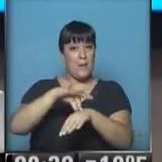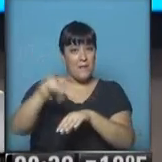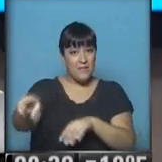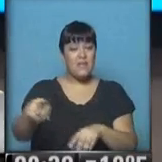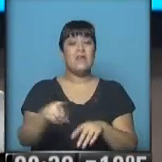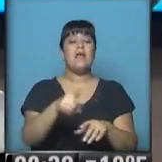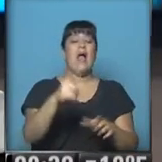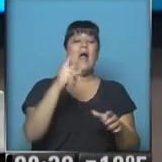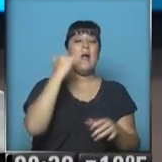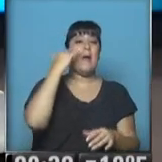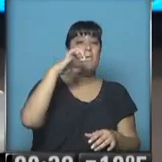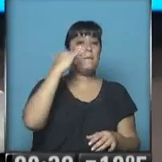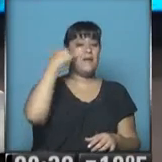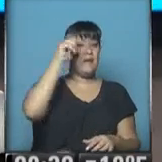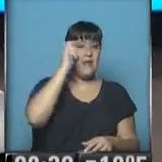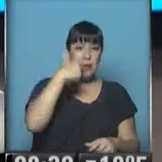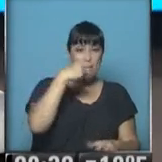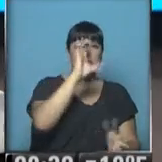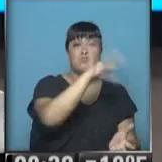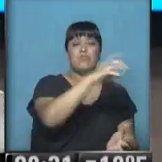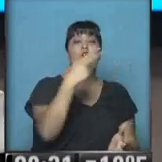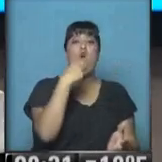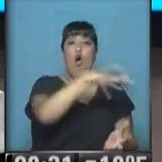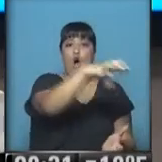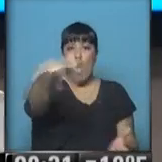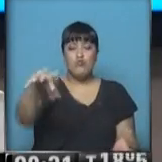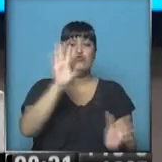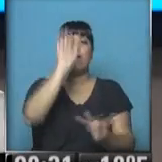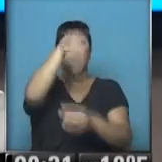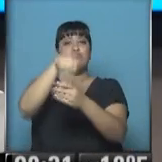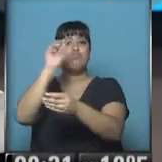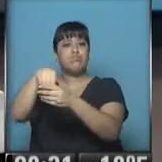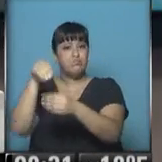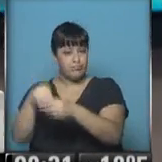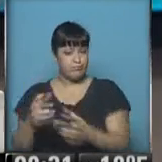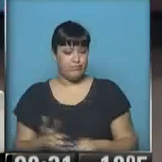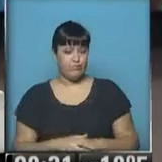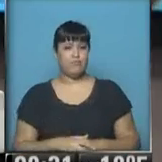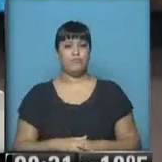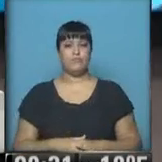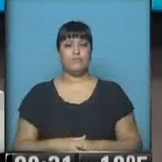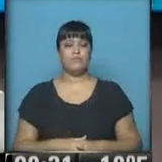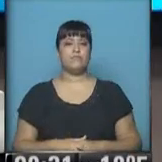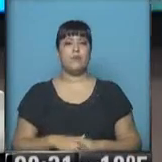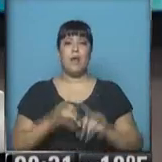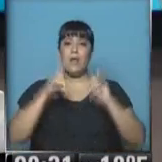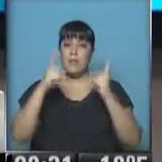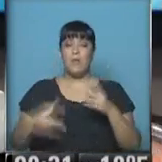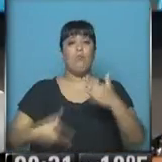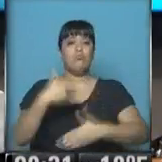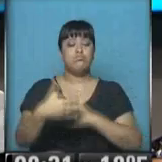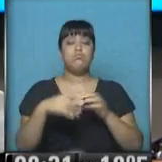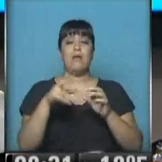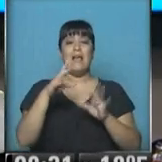pymes entre rianas de bioingeniería bioinformática software y telecomunicaciones y pone en marcha 14